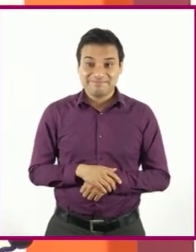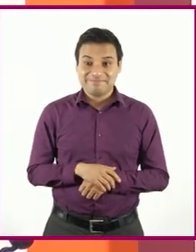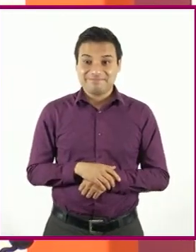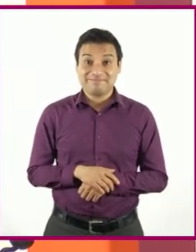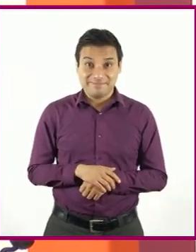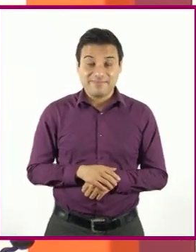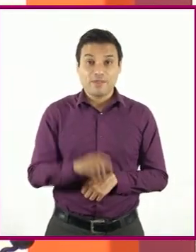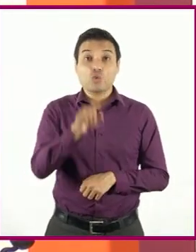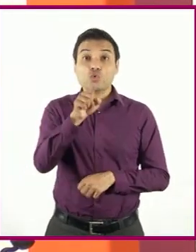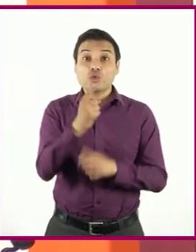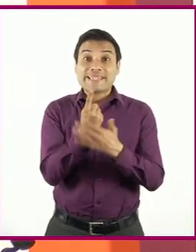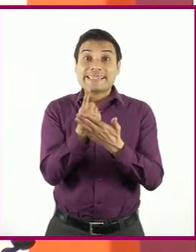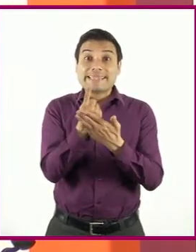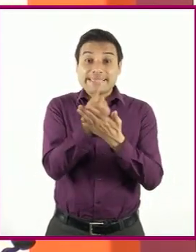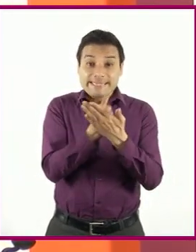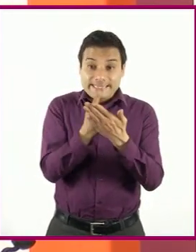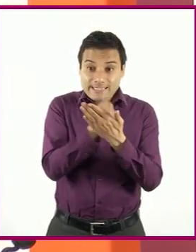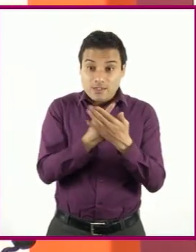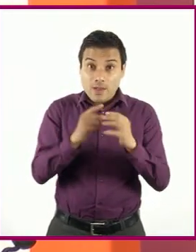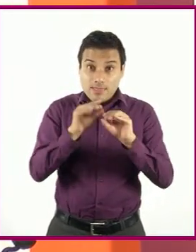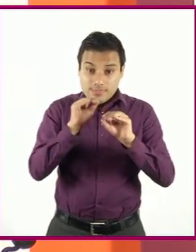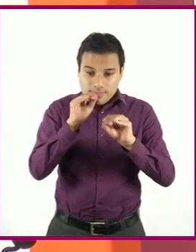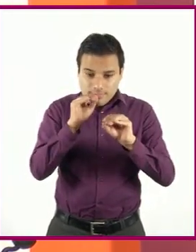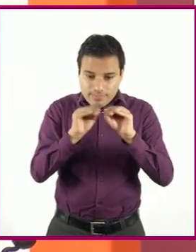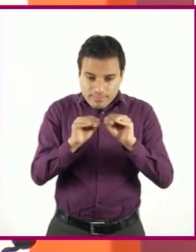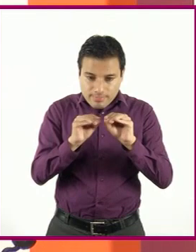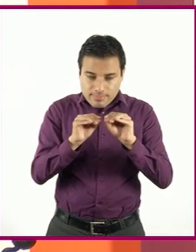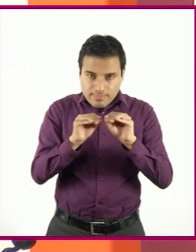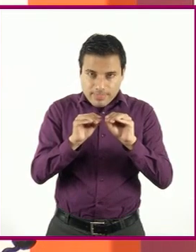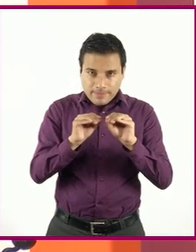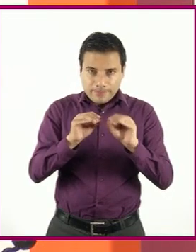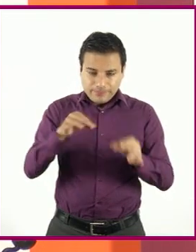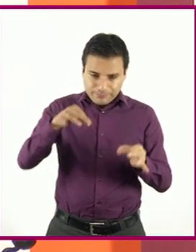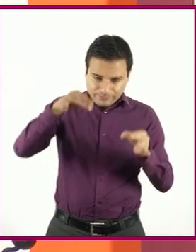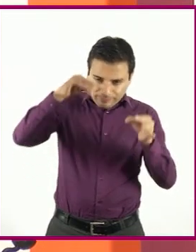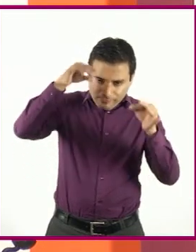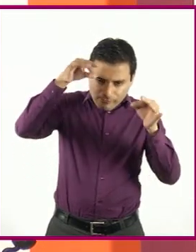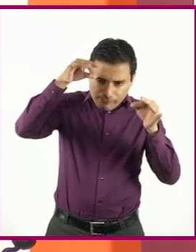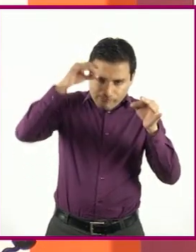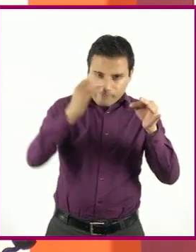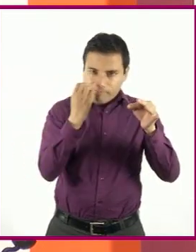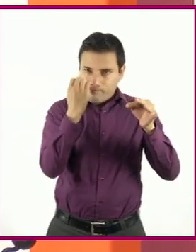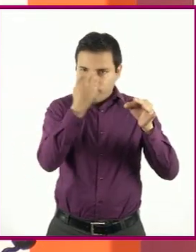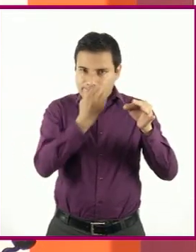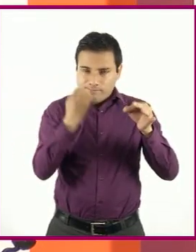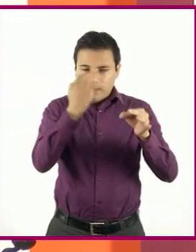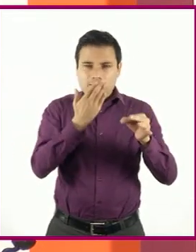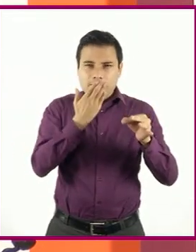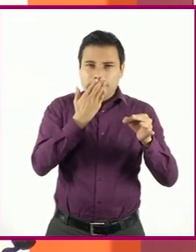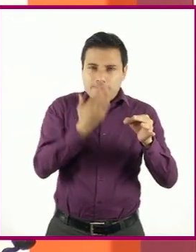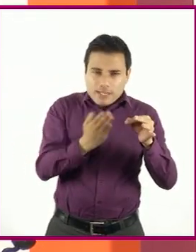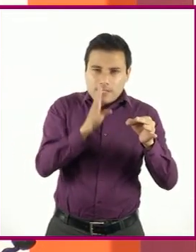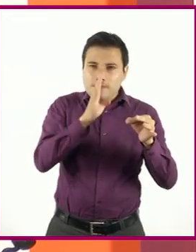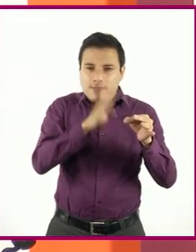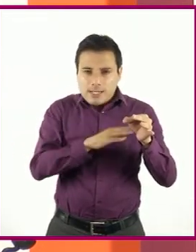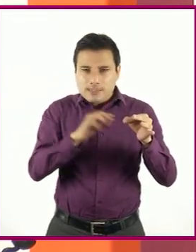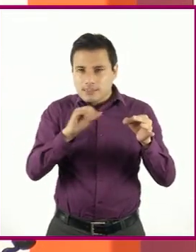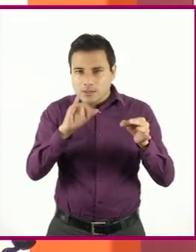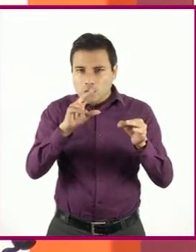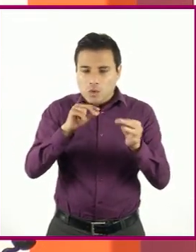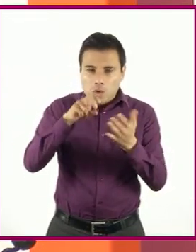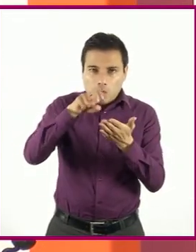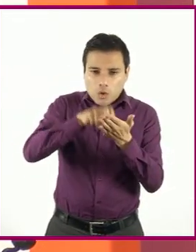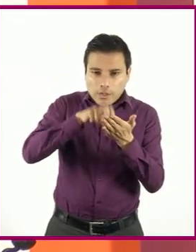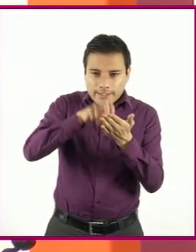diseños se realiza una demostración gráfica del objeto con una finalidad, la cual nos proporciona las características de lo que se necesita